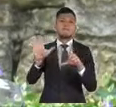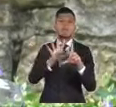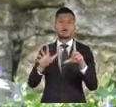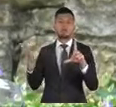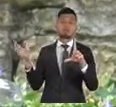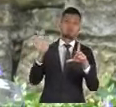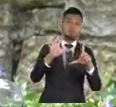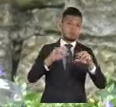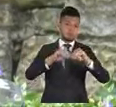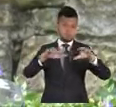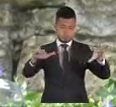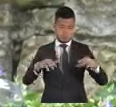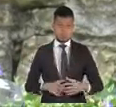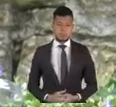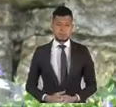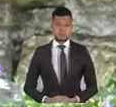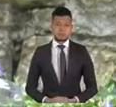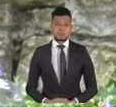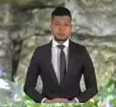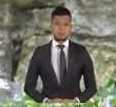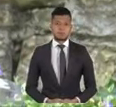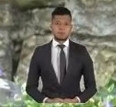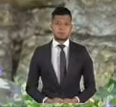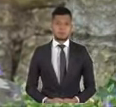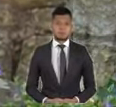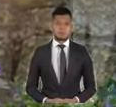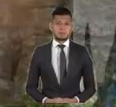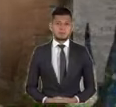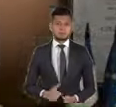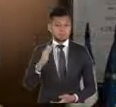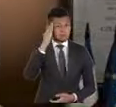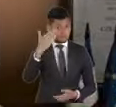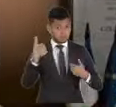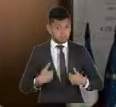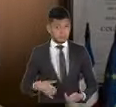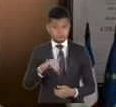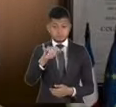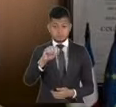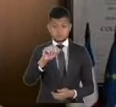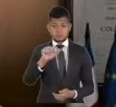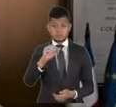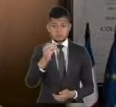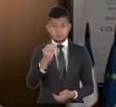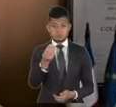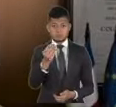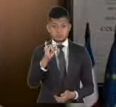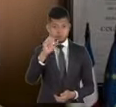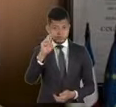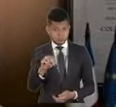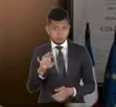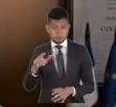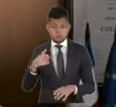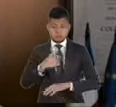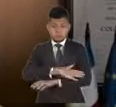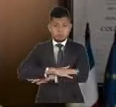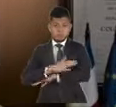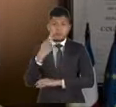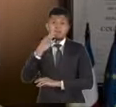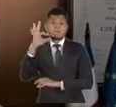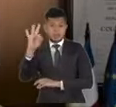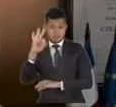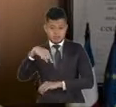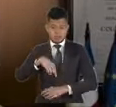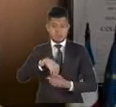enviaron los siguientes mensajes. Hola, soy Gauthier Niño, el embajador de Francia en Colombia, y en el marco de esta alianza